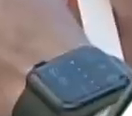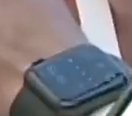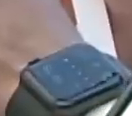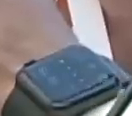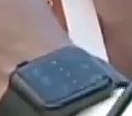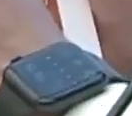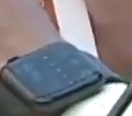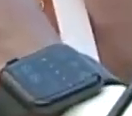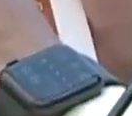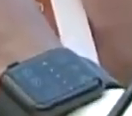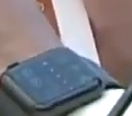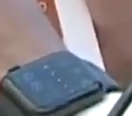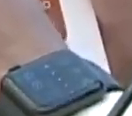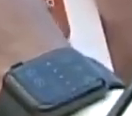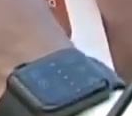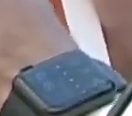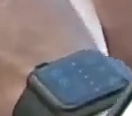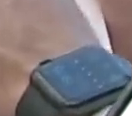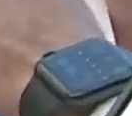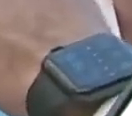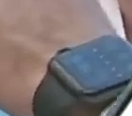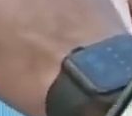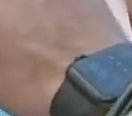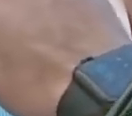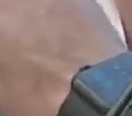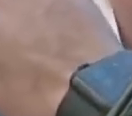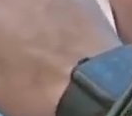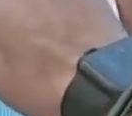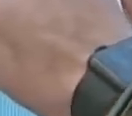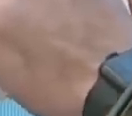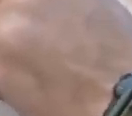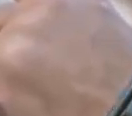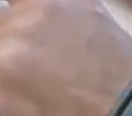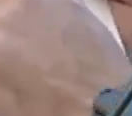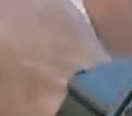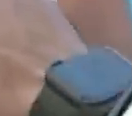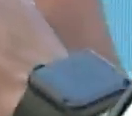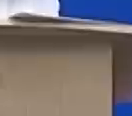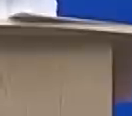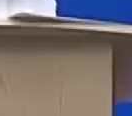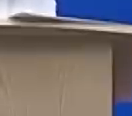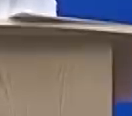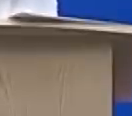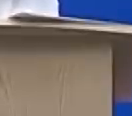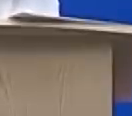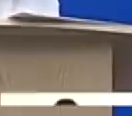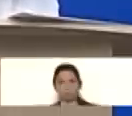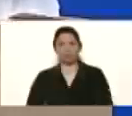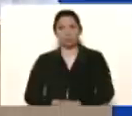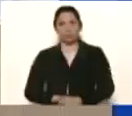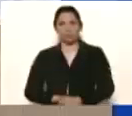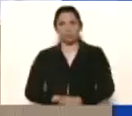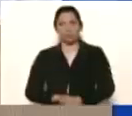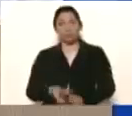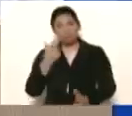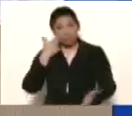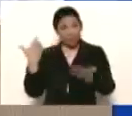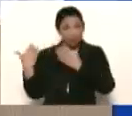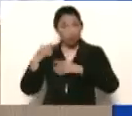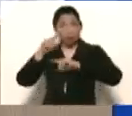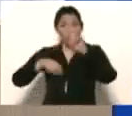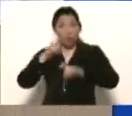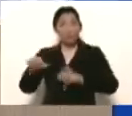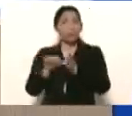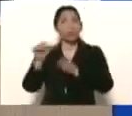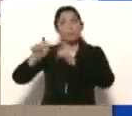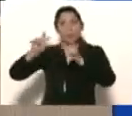18 millones 988 mil 616 y esta es una encuesta de telemedicina es una encuesta donde